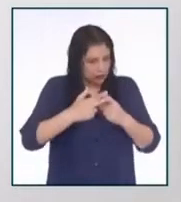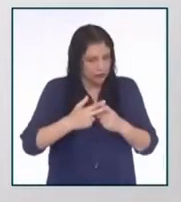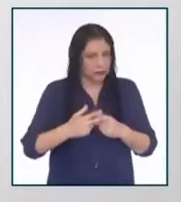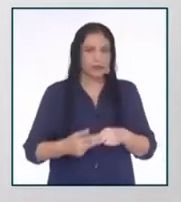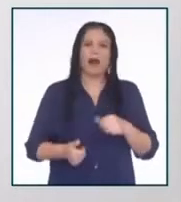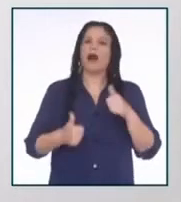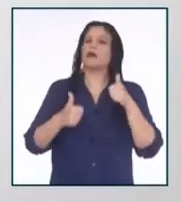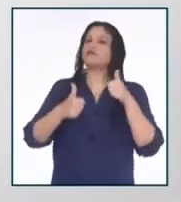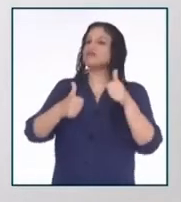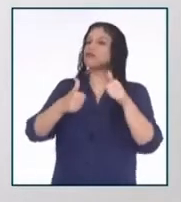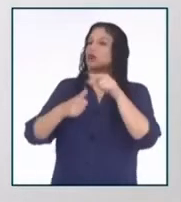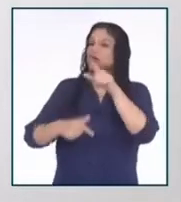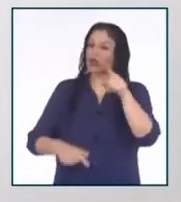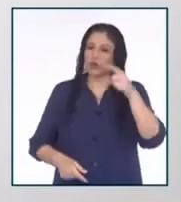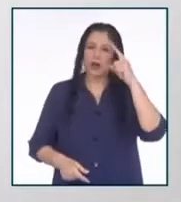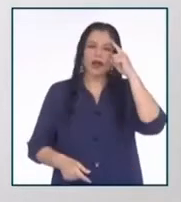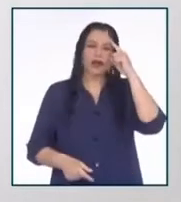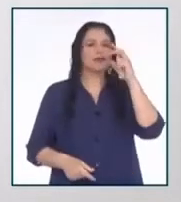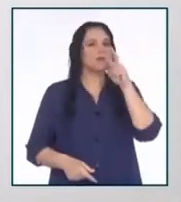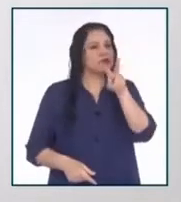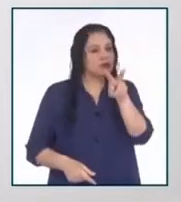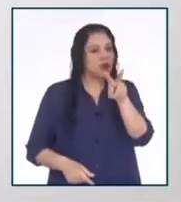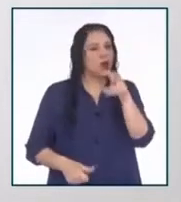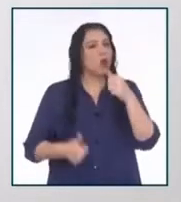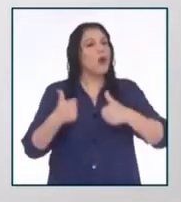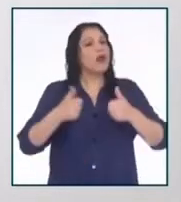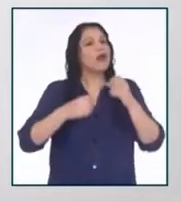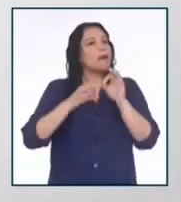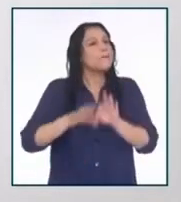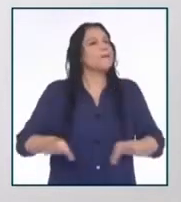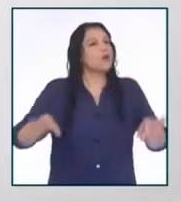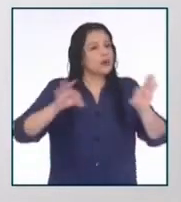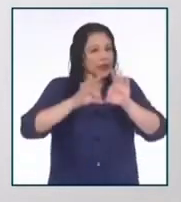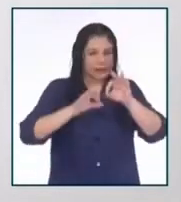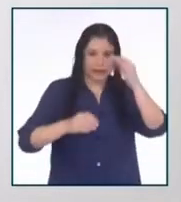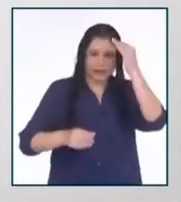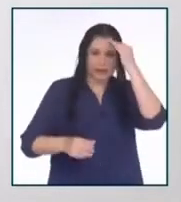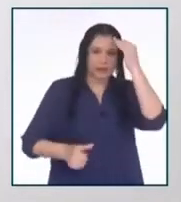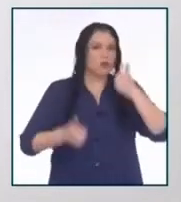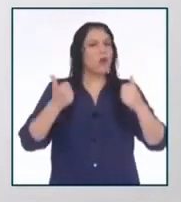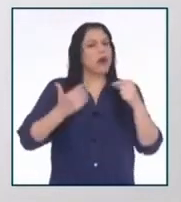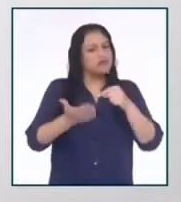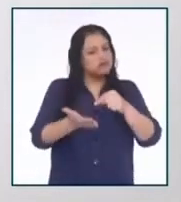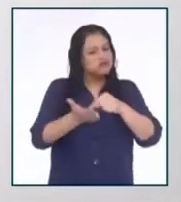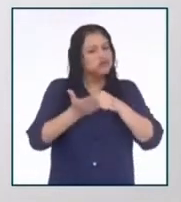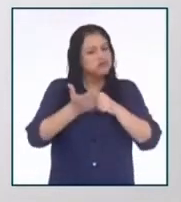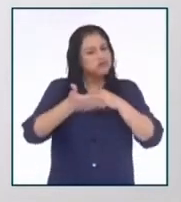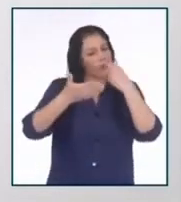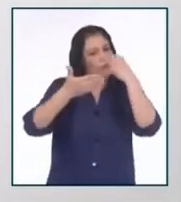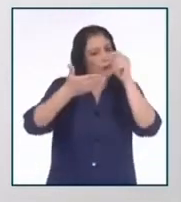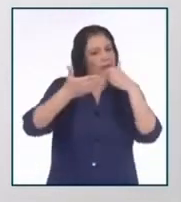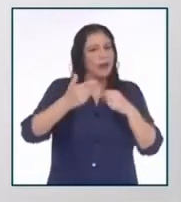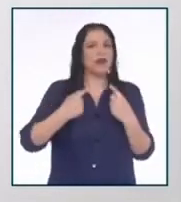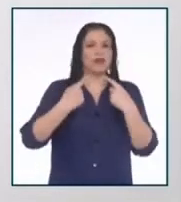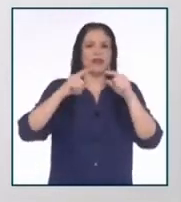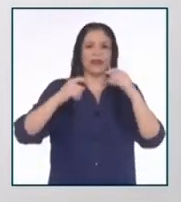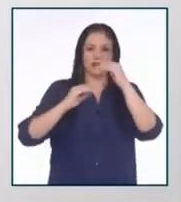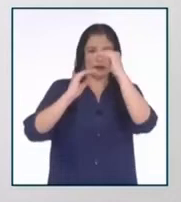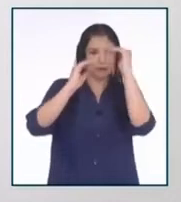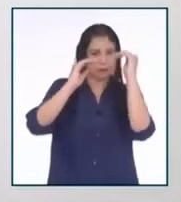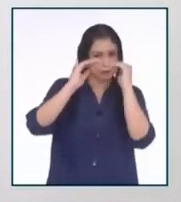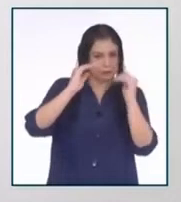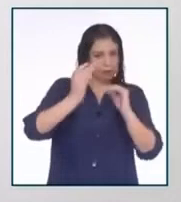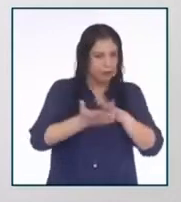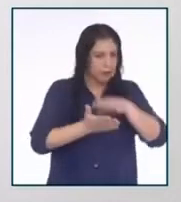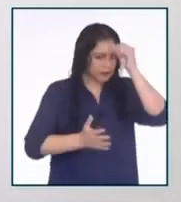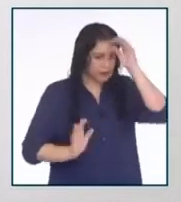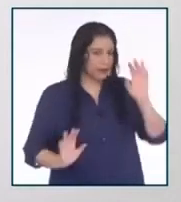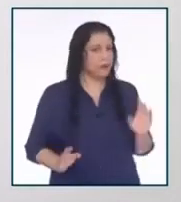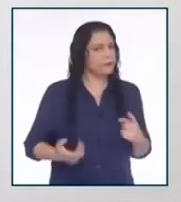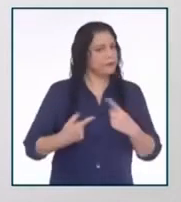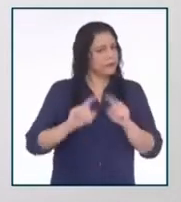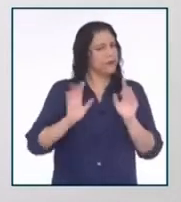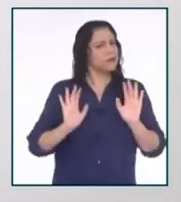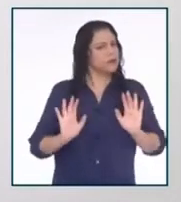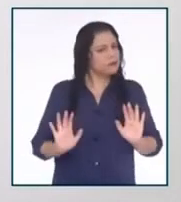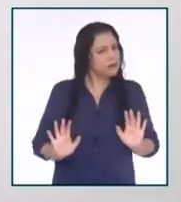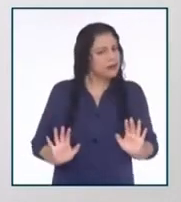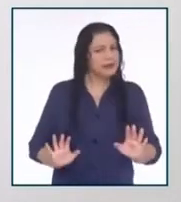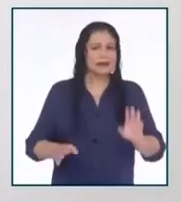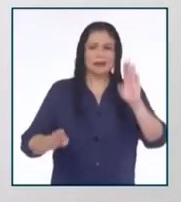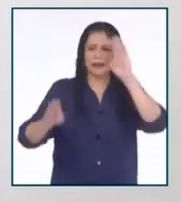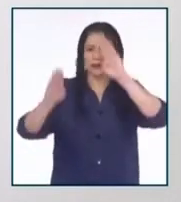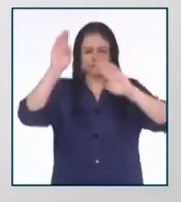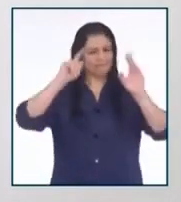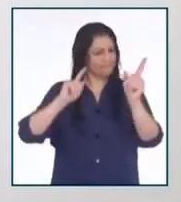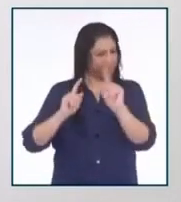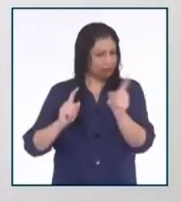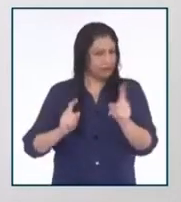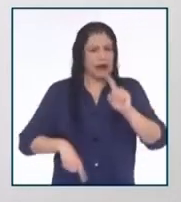te hayas dado cuenta de la importancia de conocer qué exigencia hay en los diferentes niveles. Pero no te preocupes si